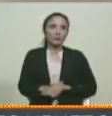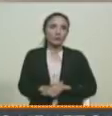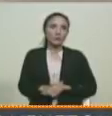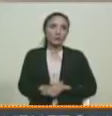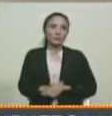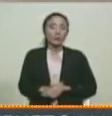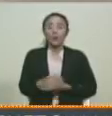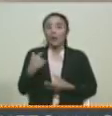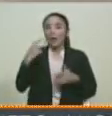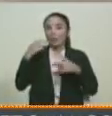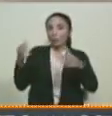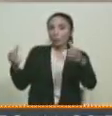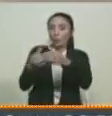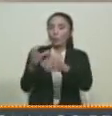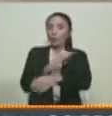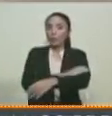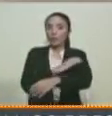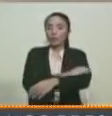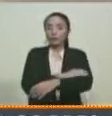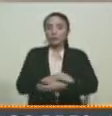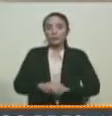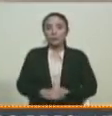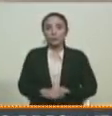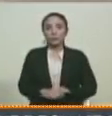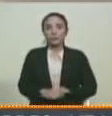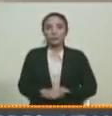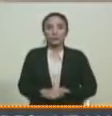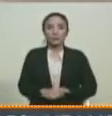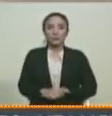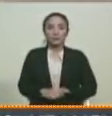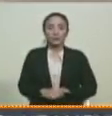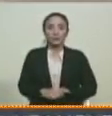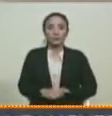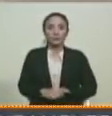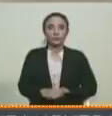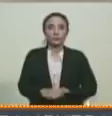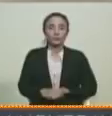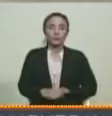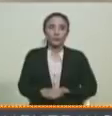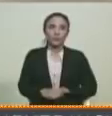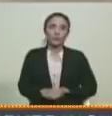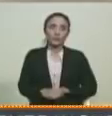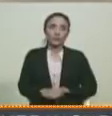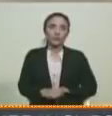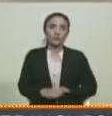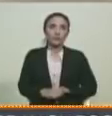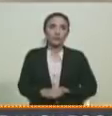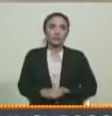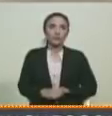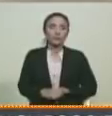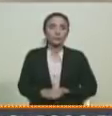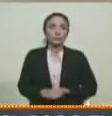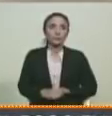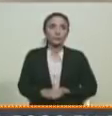Ahí tenemos una oposición fracturada, lamentablemente, sin liderazgo central, sin proyecto.